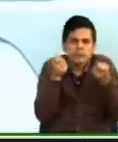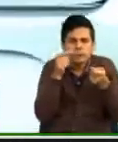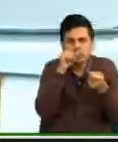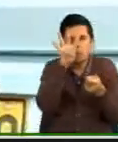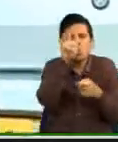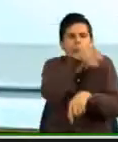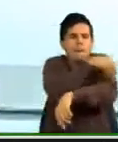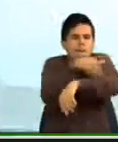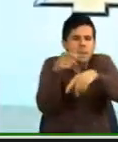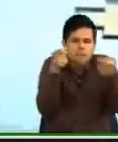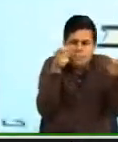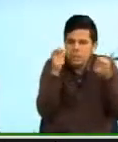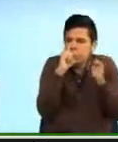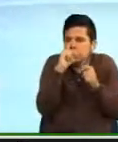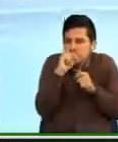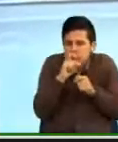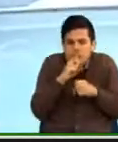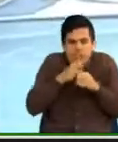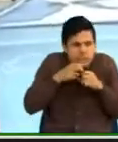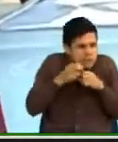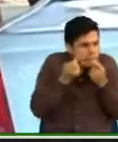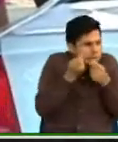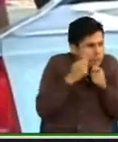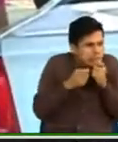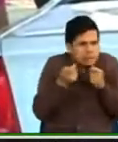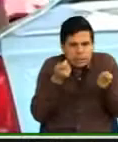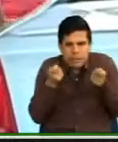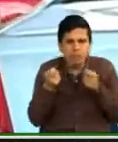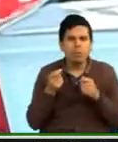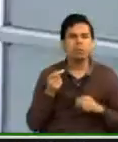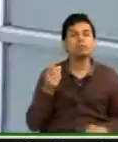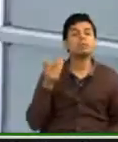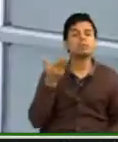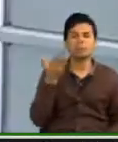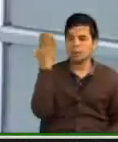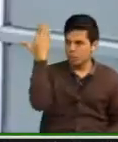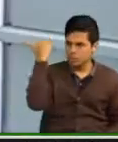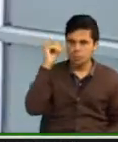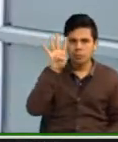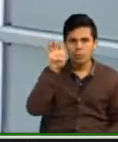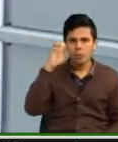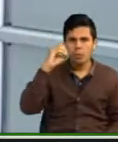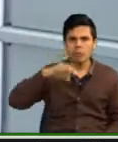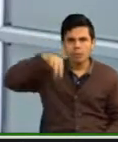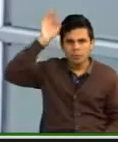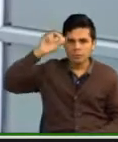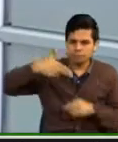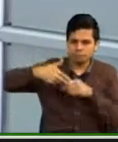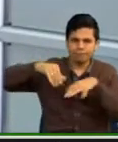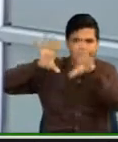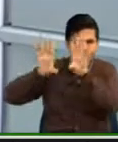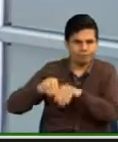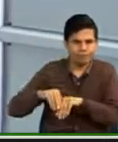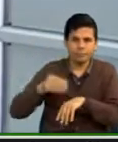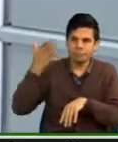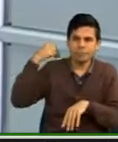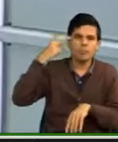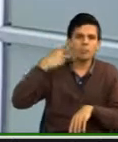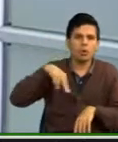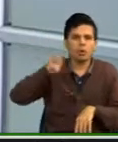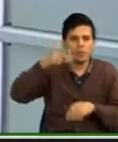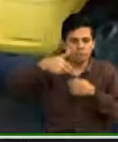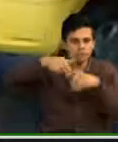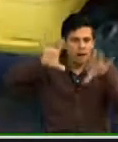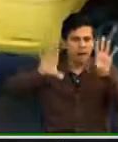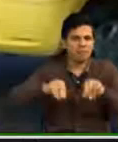de mes y eso está quedando. Ayer me caí el 90% de las estaciones, estaban cerradas porque hacía 2 días se les había acabado